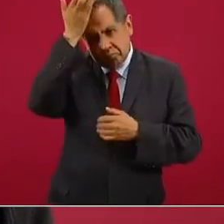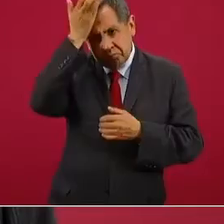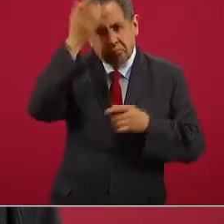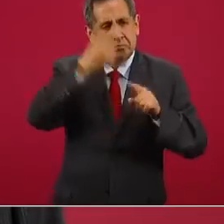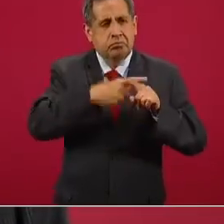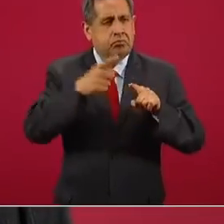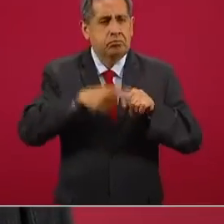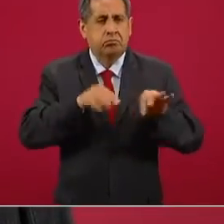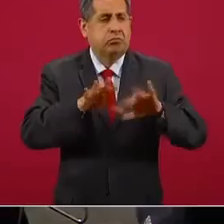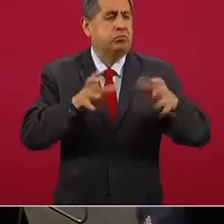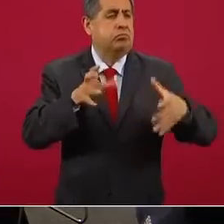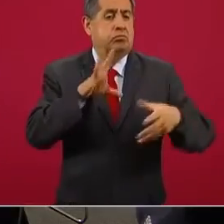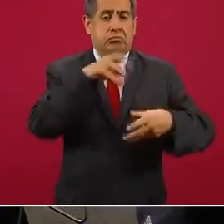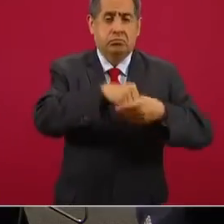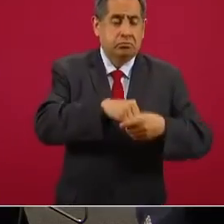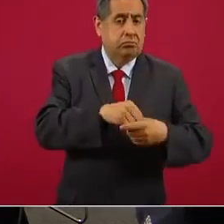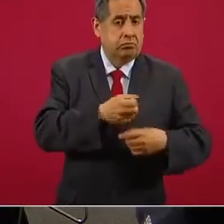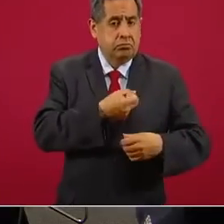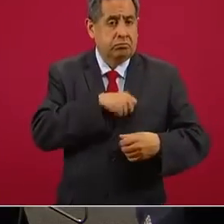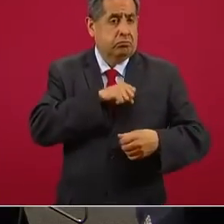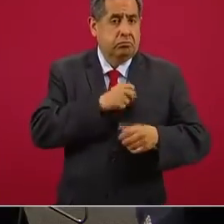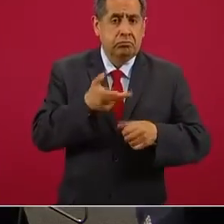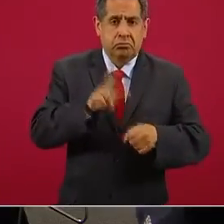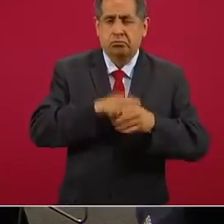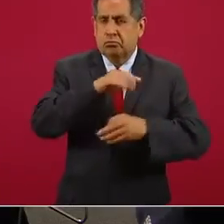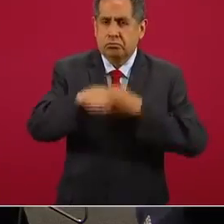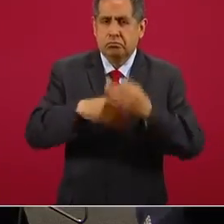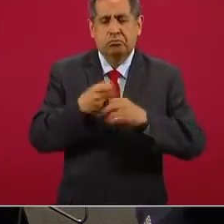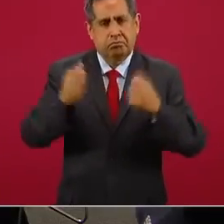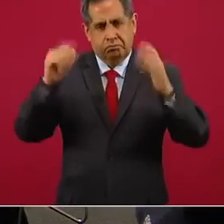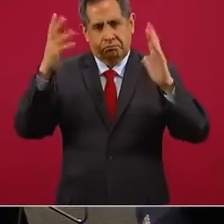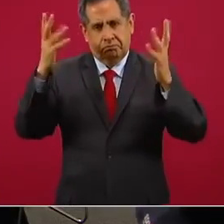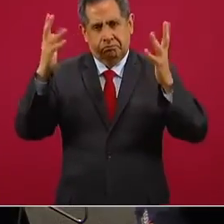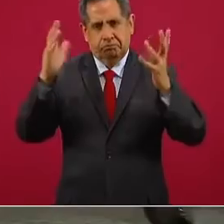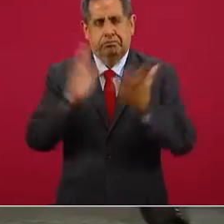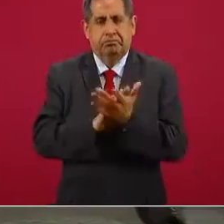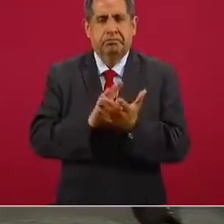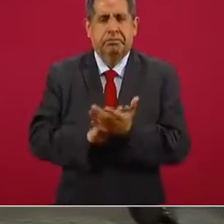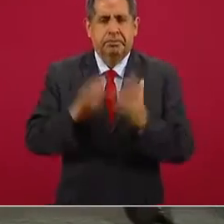enfermeros, trabajadores de la salud, a todas y a todos un aplauso.